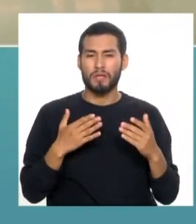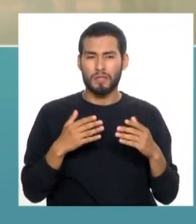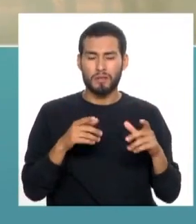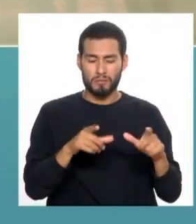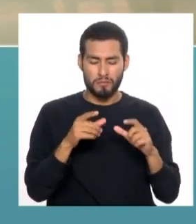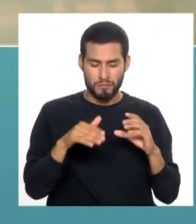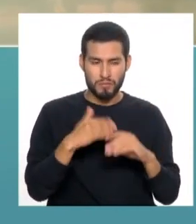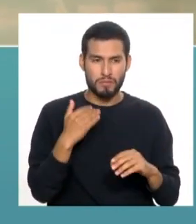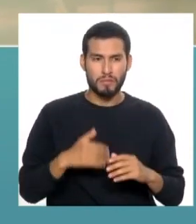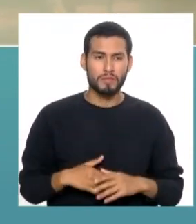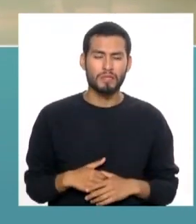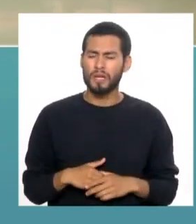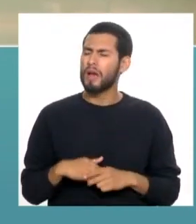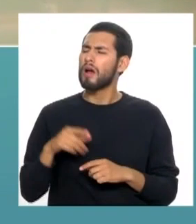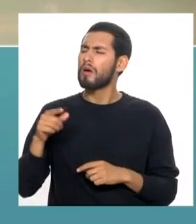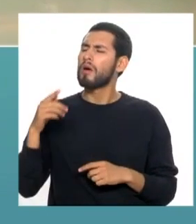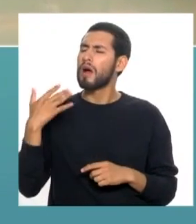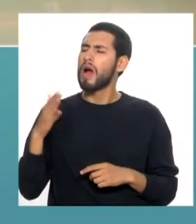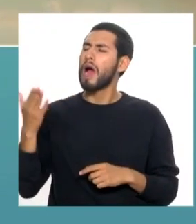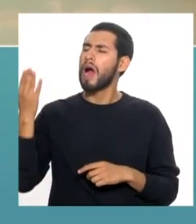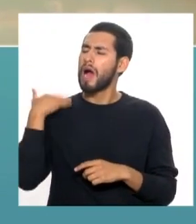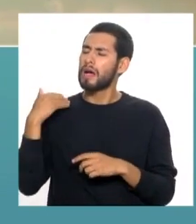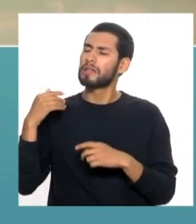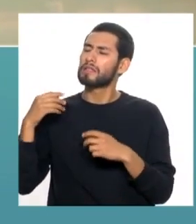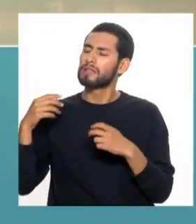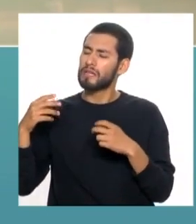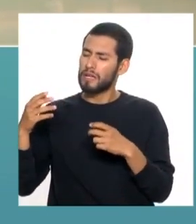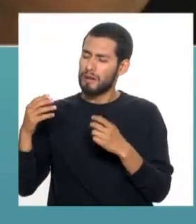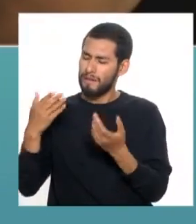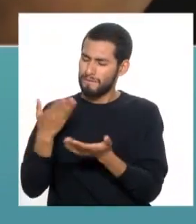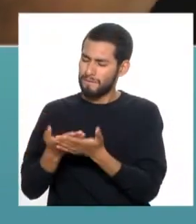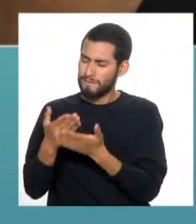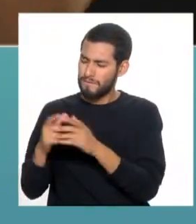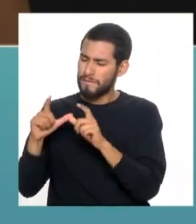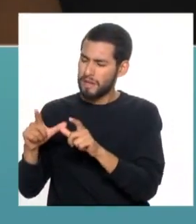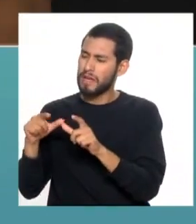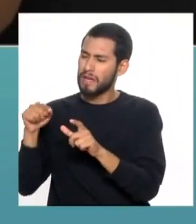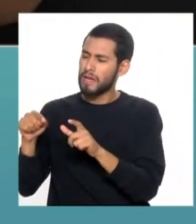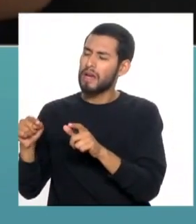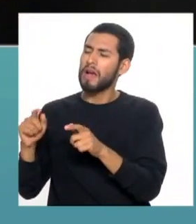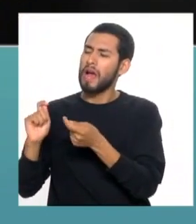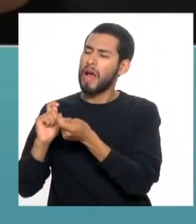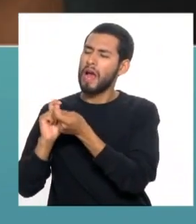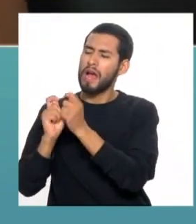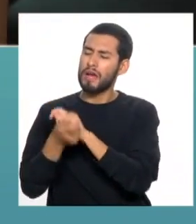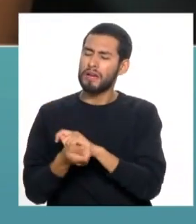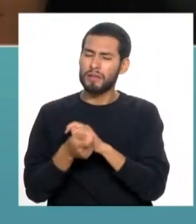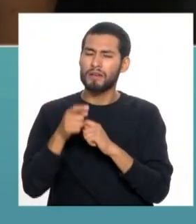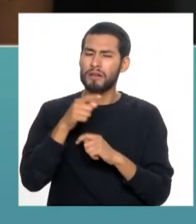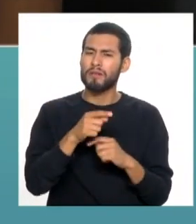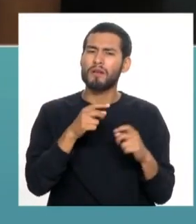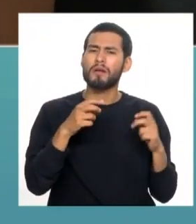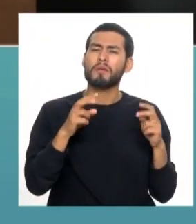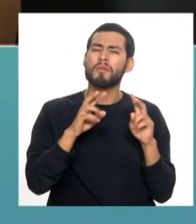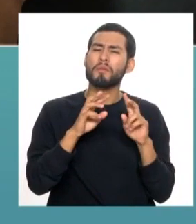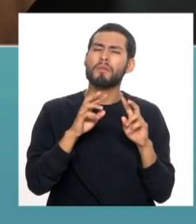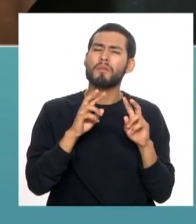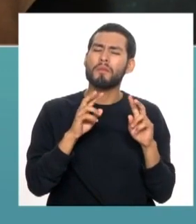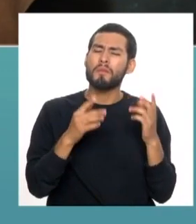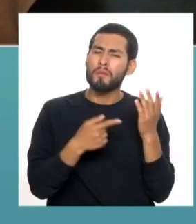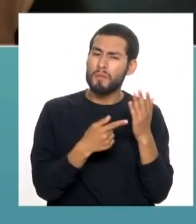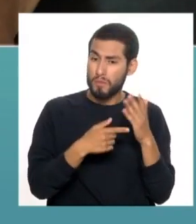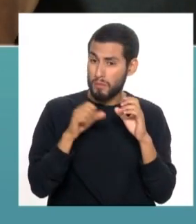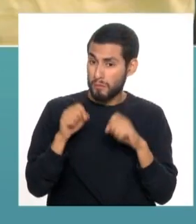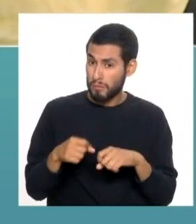el caso de aquellos conductores que ya tienen su licencia de forma física, para que puedan tramitarla de forma virtual, ¿es eso